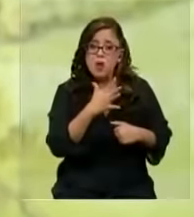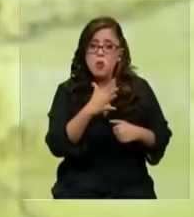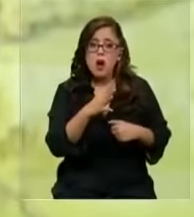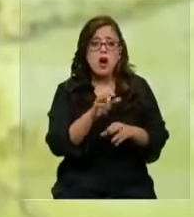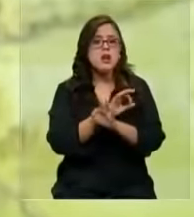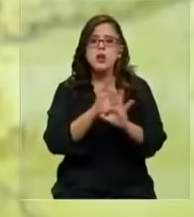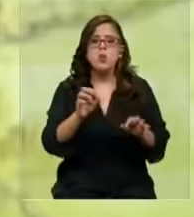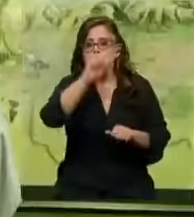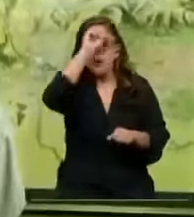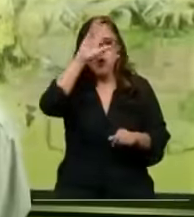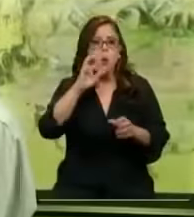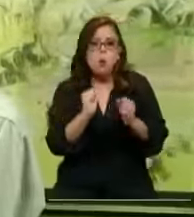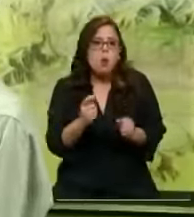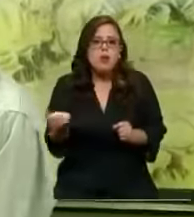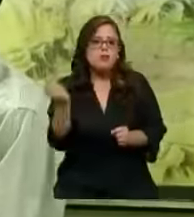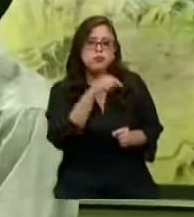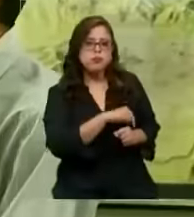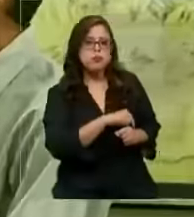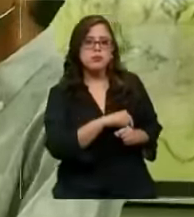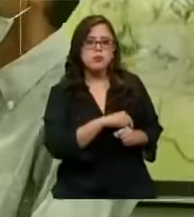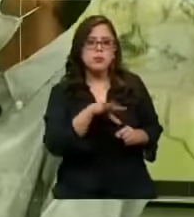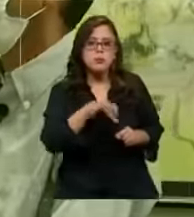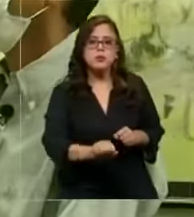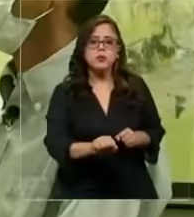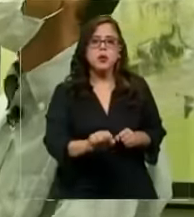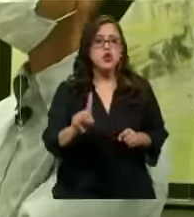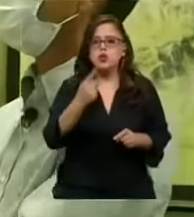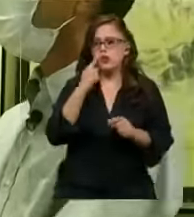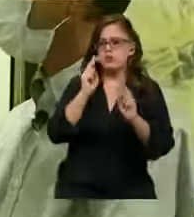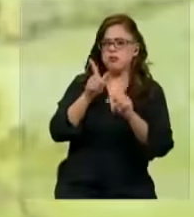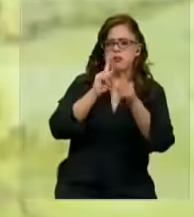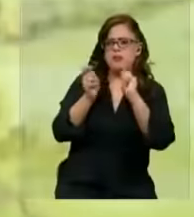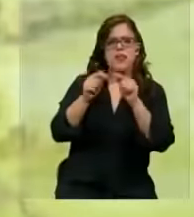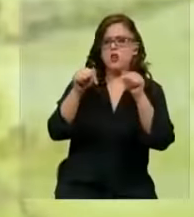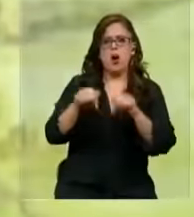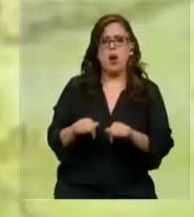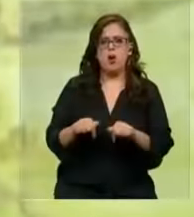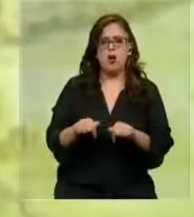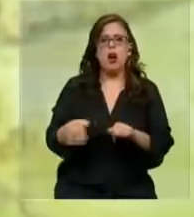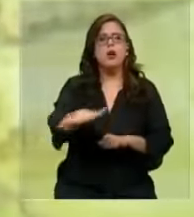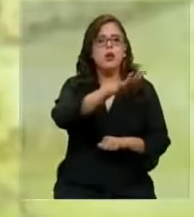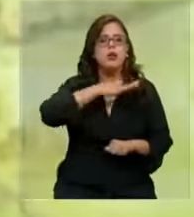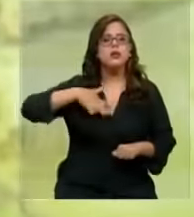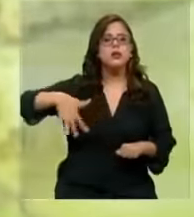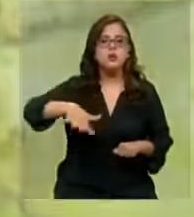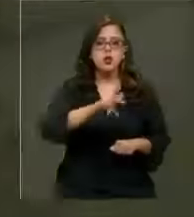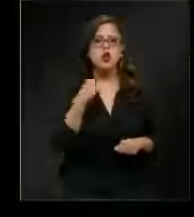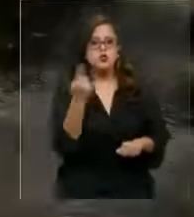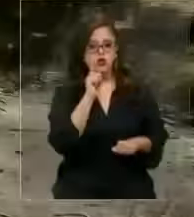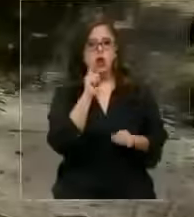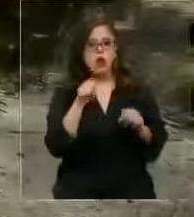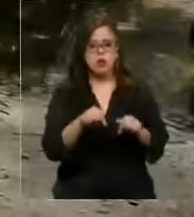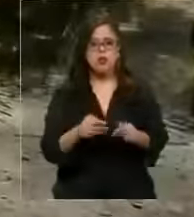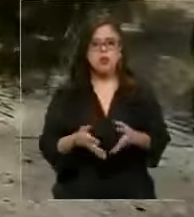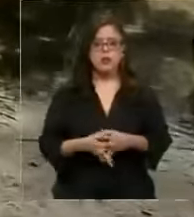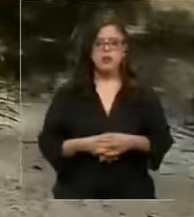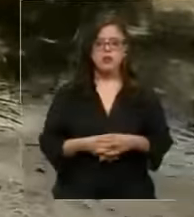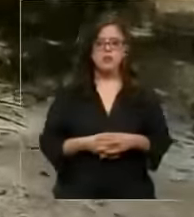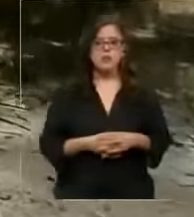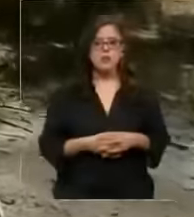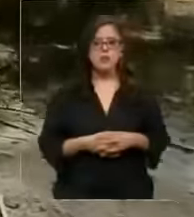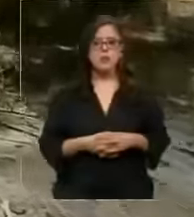que se pueda instalar por ese lado. Por lo tanto, yo no veo riesgo alguno en este minuto con las condiciones que tenemos actualmente. Durante